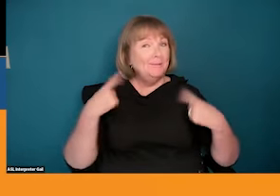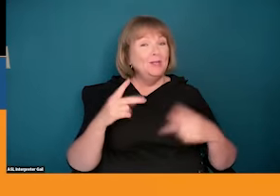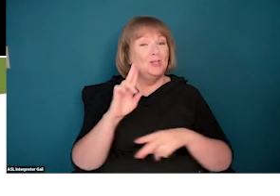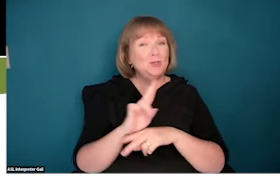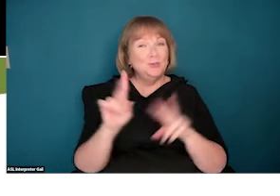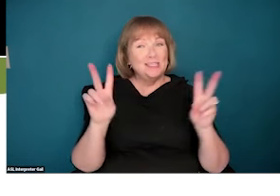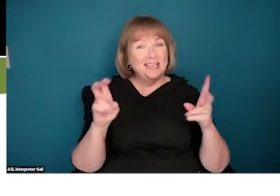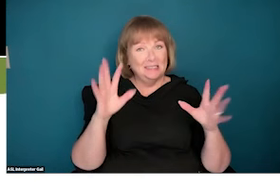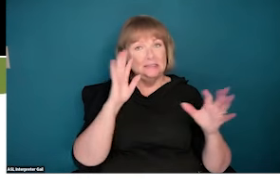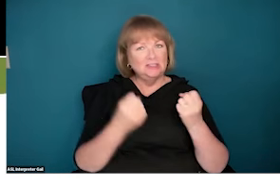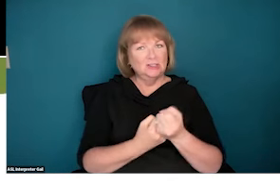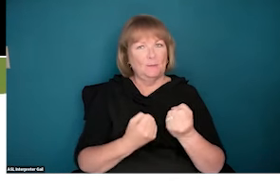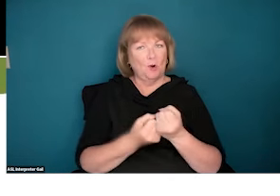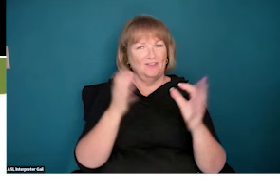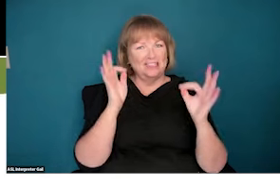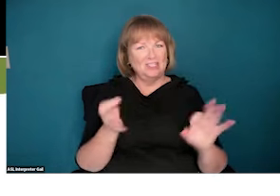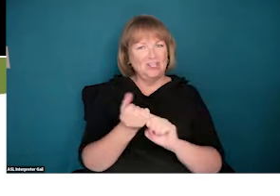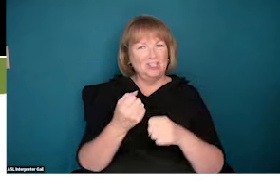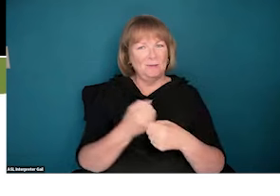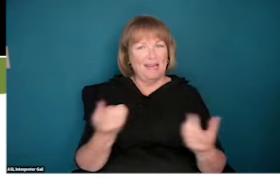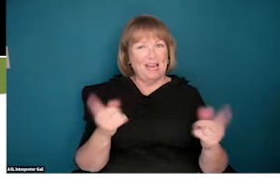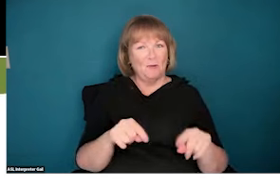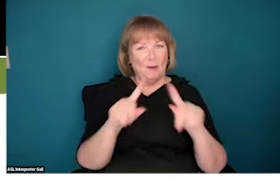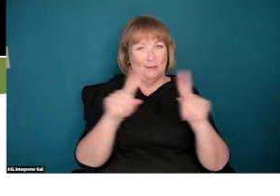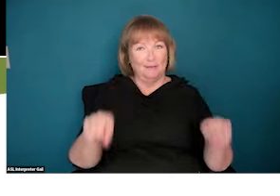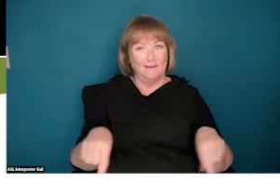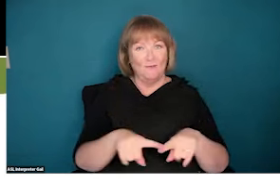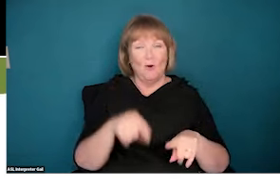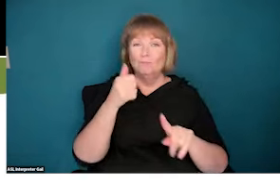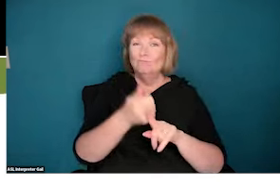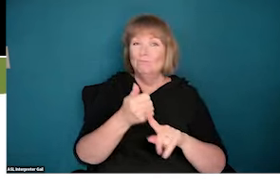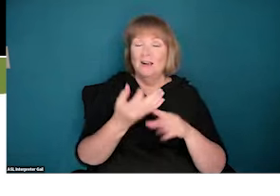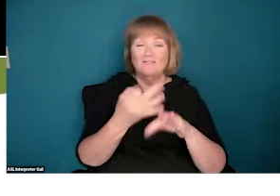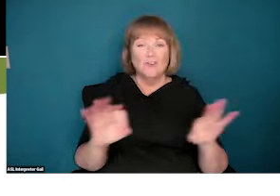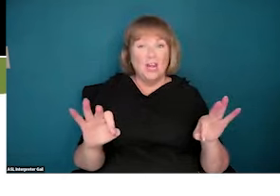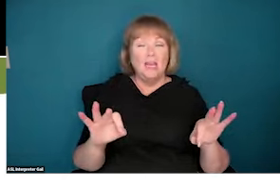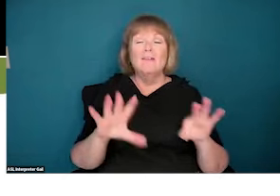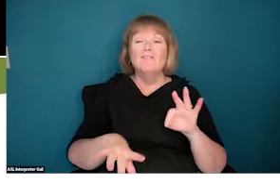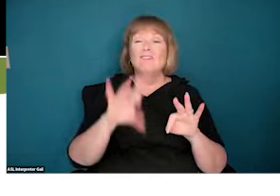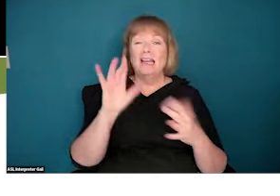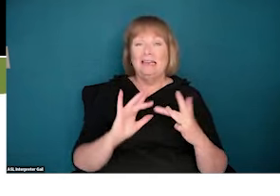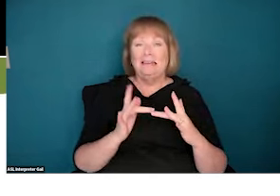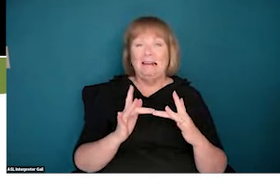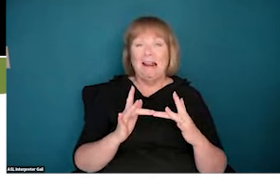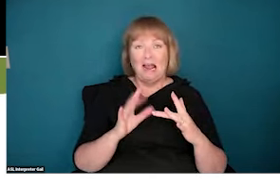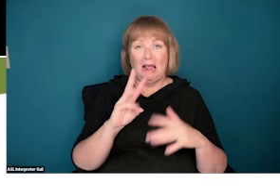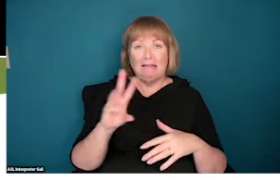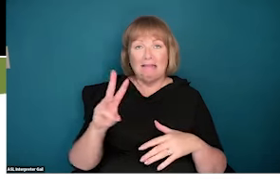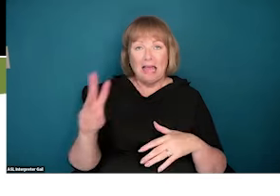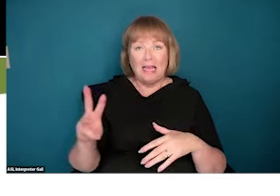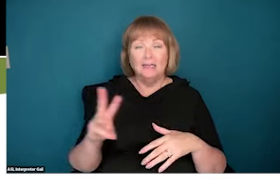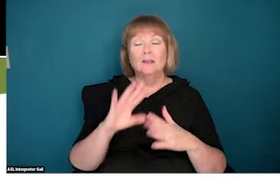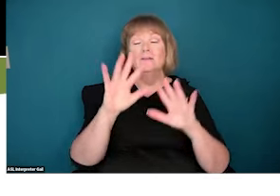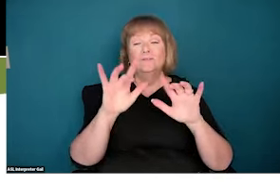Muchas personas han usado los acuerdos de toma de decisiones apoyadas. Los formularios son